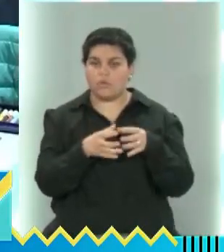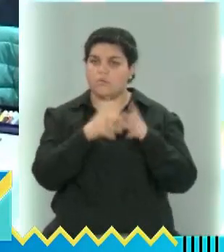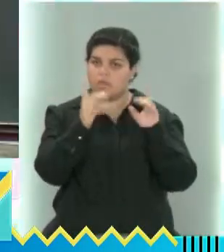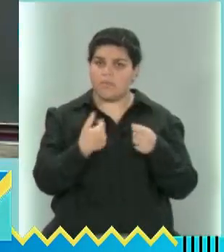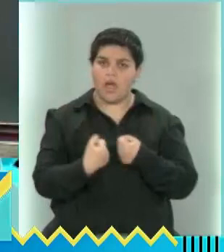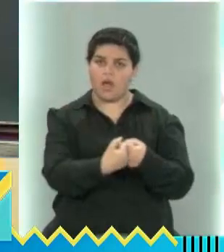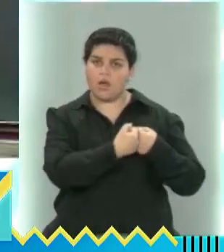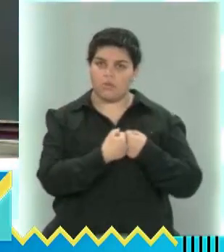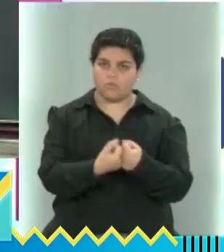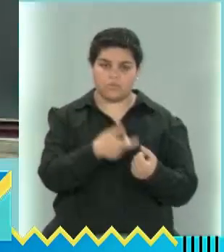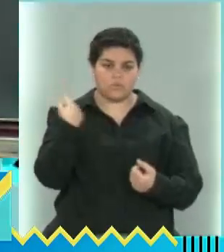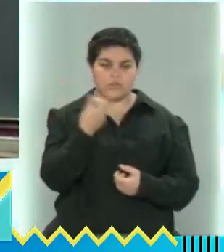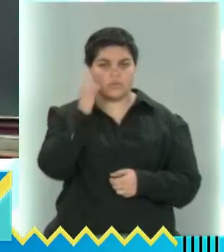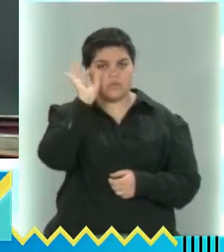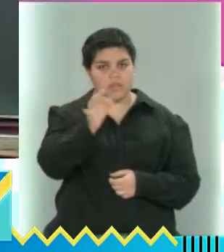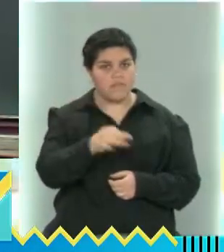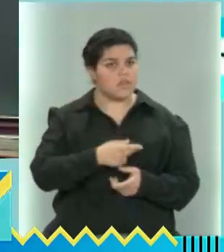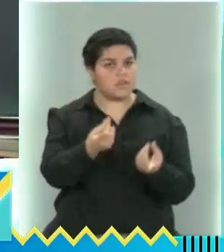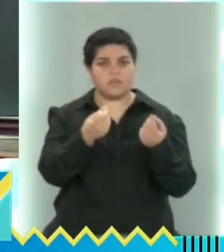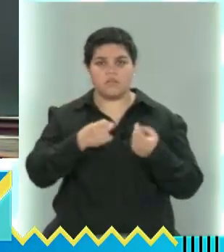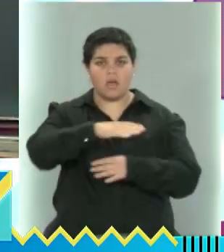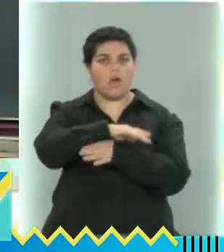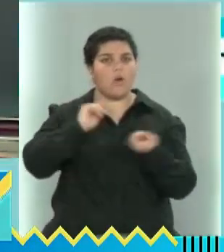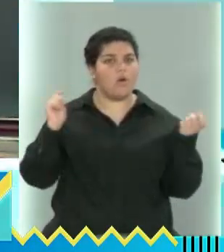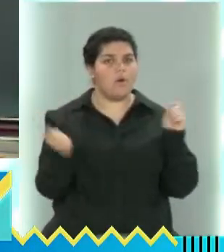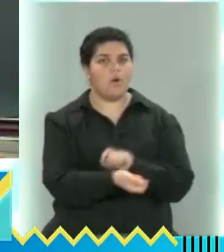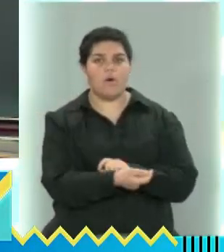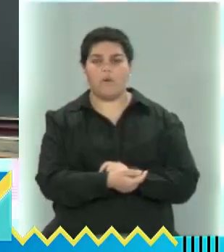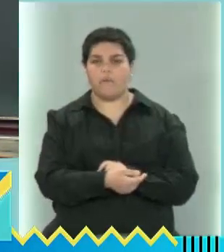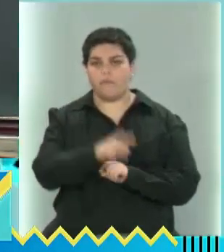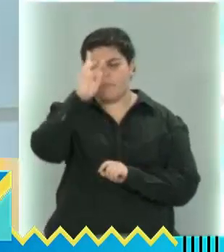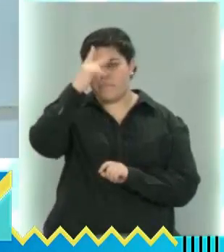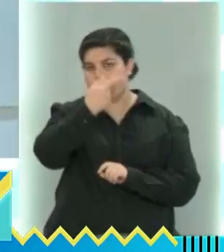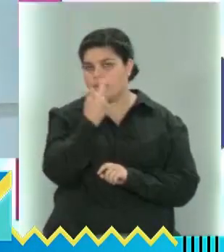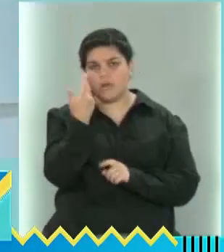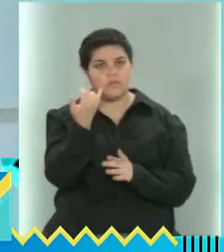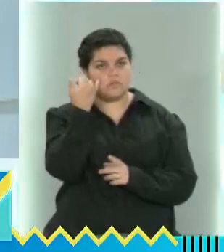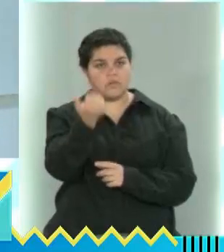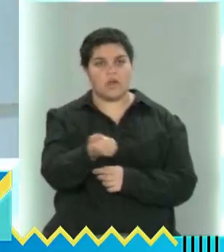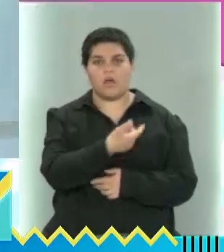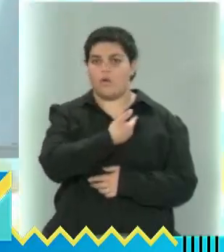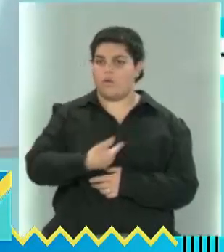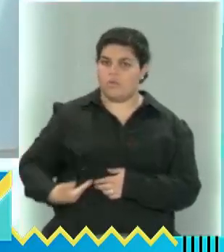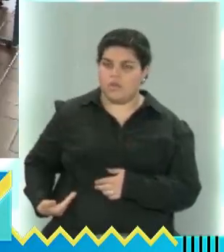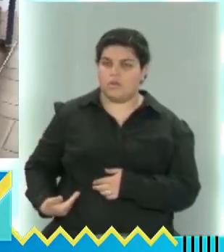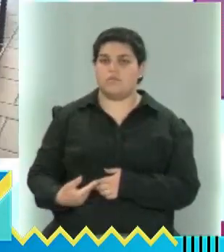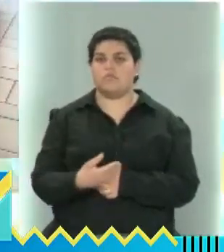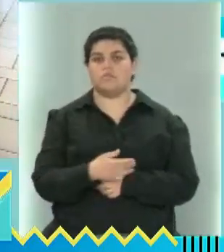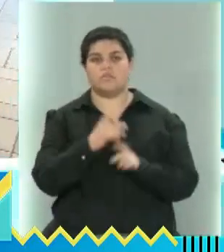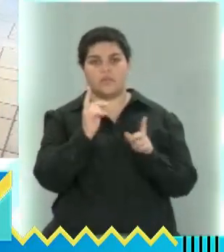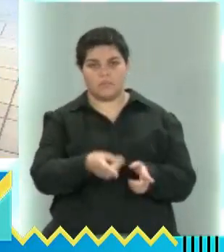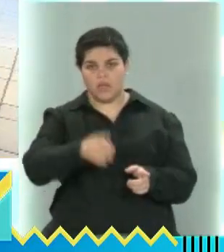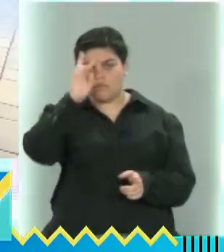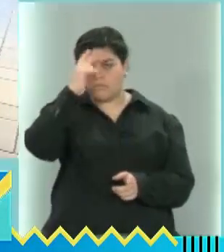Estamos convencidos que tiene que haber un cambio de actitud en esto, tiene que haber un cambio de actitud desde el gobierno, tiene que haber un cambio